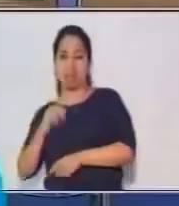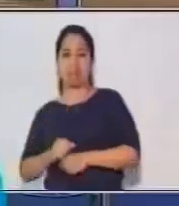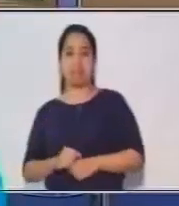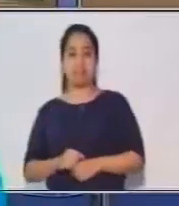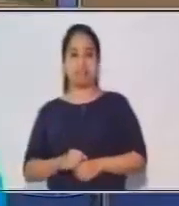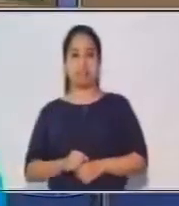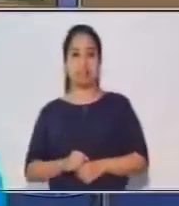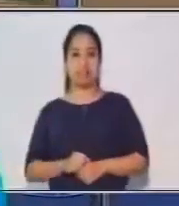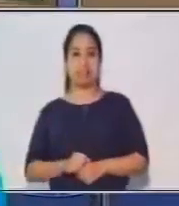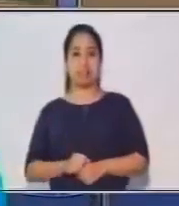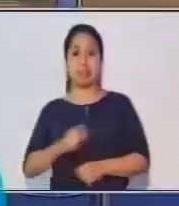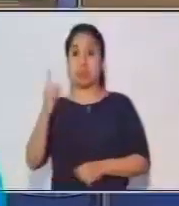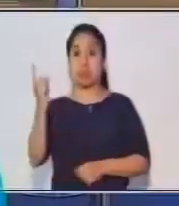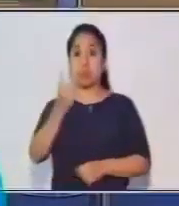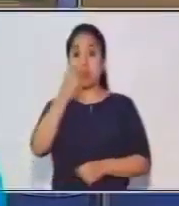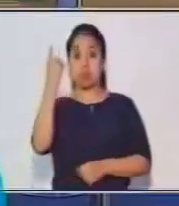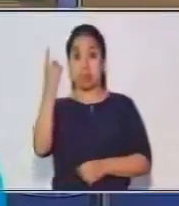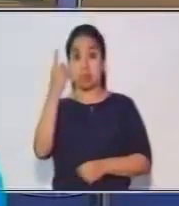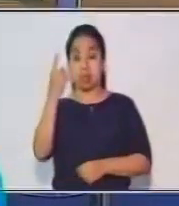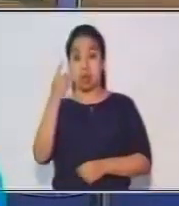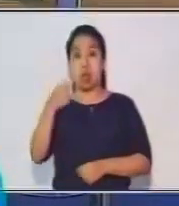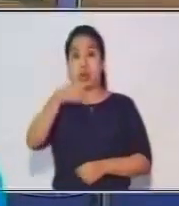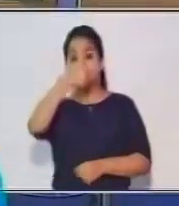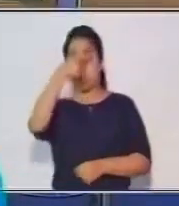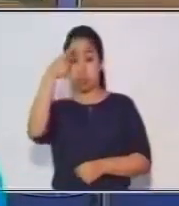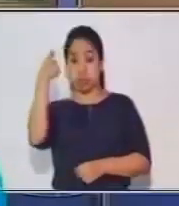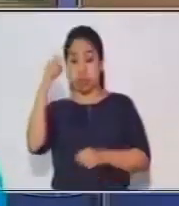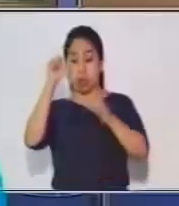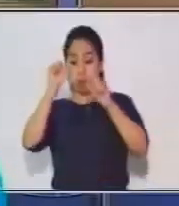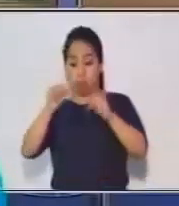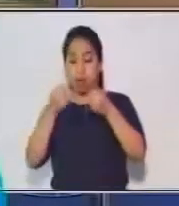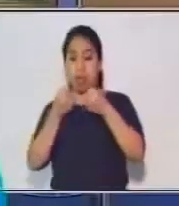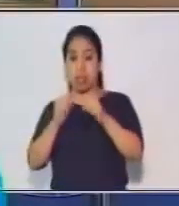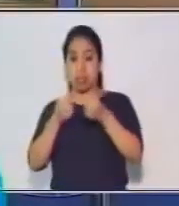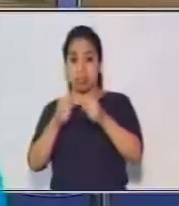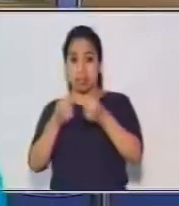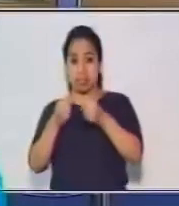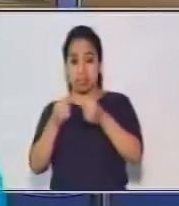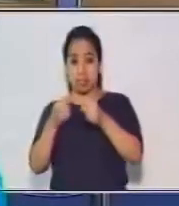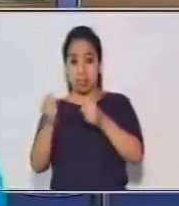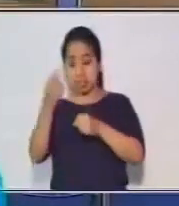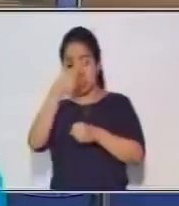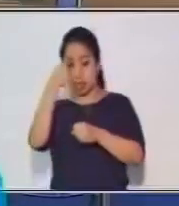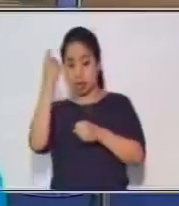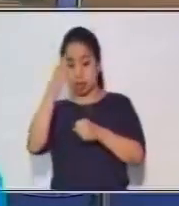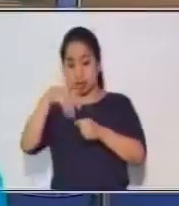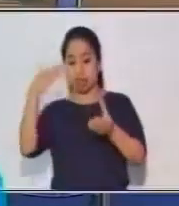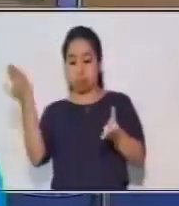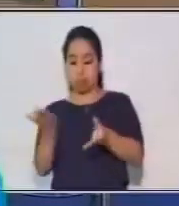Es muy importante que lo que vayamos trabajando lo puedas realizar en tu portafolio de trabajo.